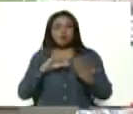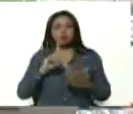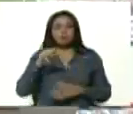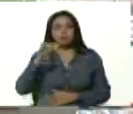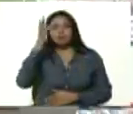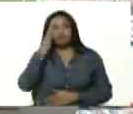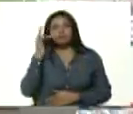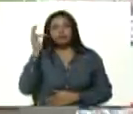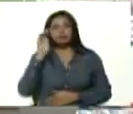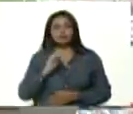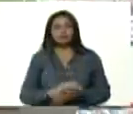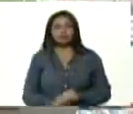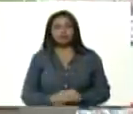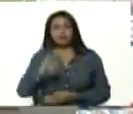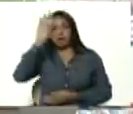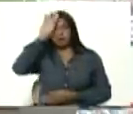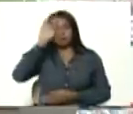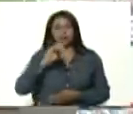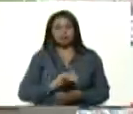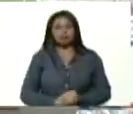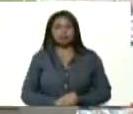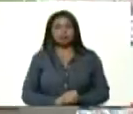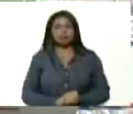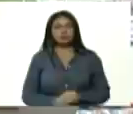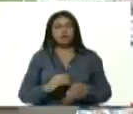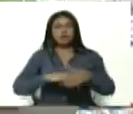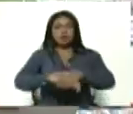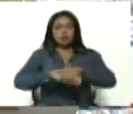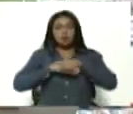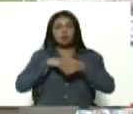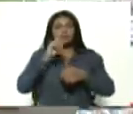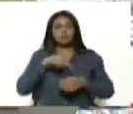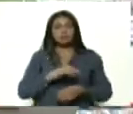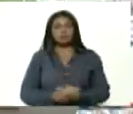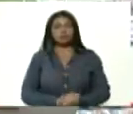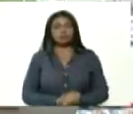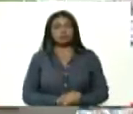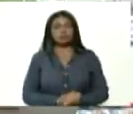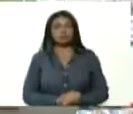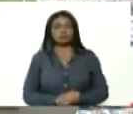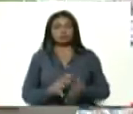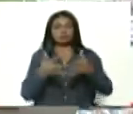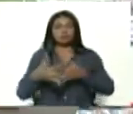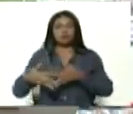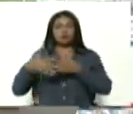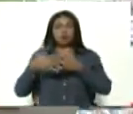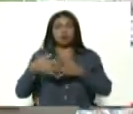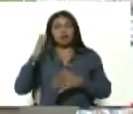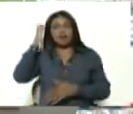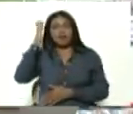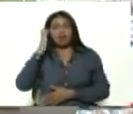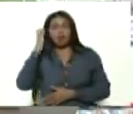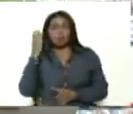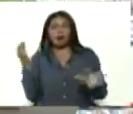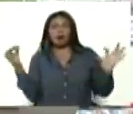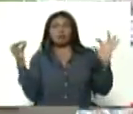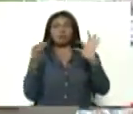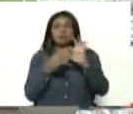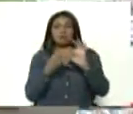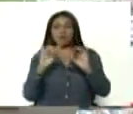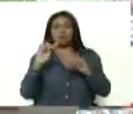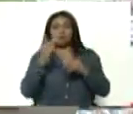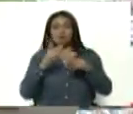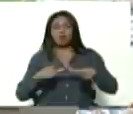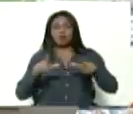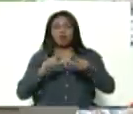Francia, Alemania, el Reino Unido. Estados Unidos y Europa, siendo uno